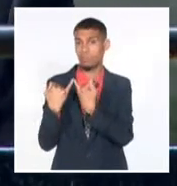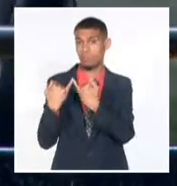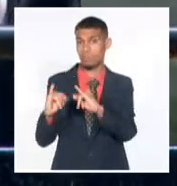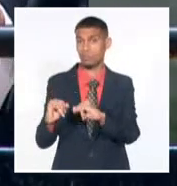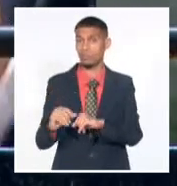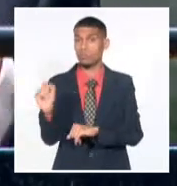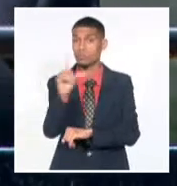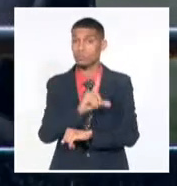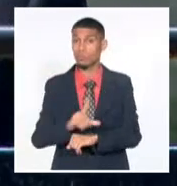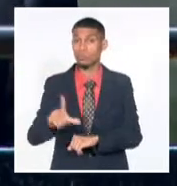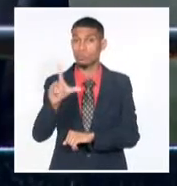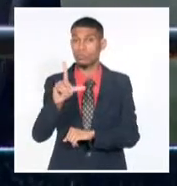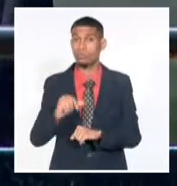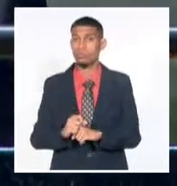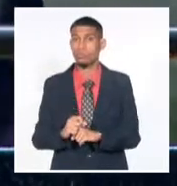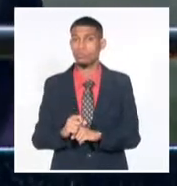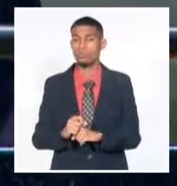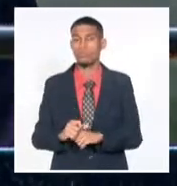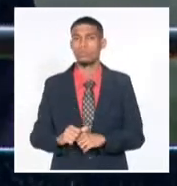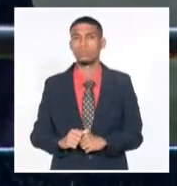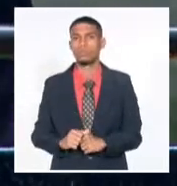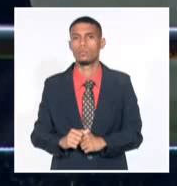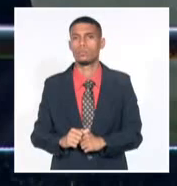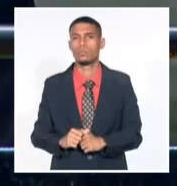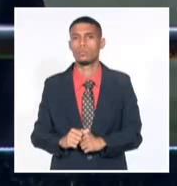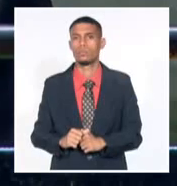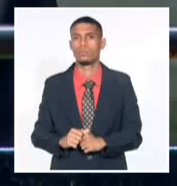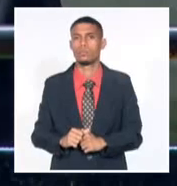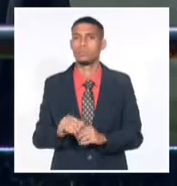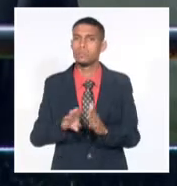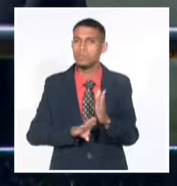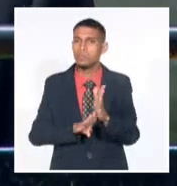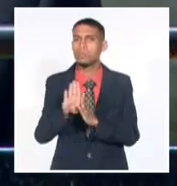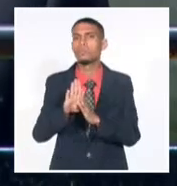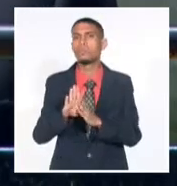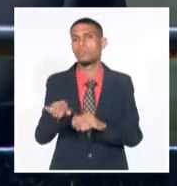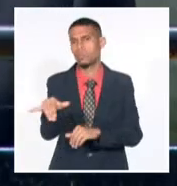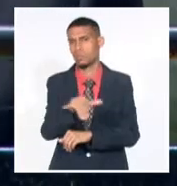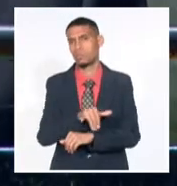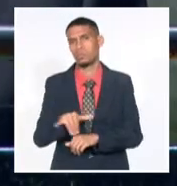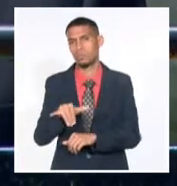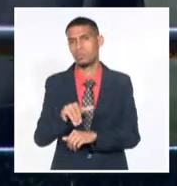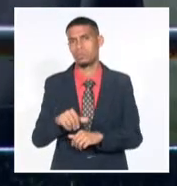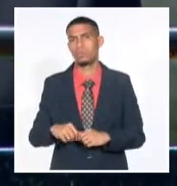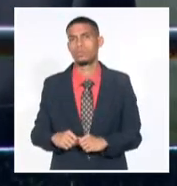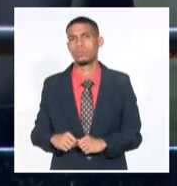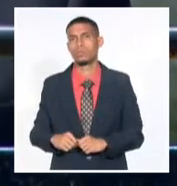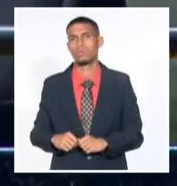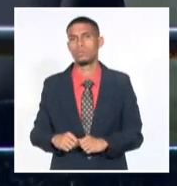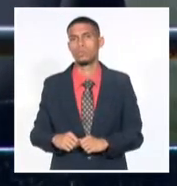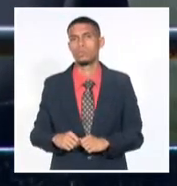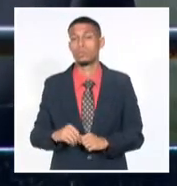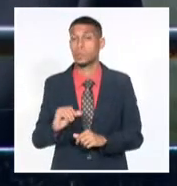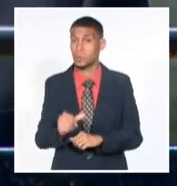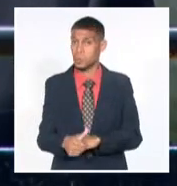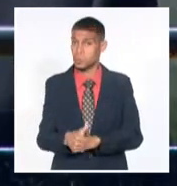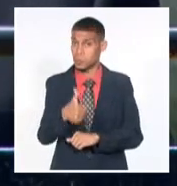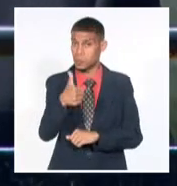socialista, democrática, próspera y sostenible. Señor